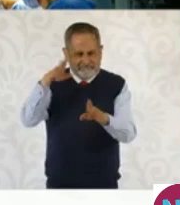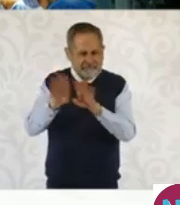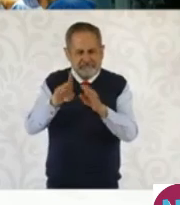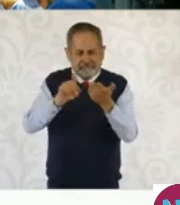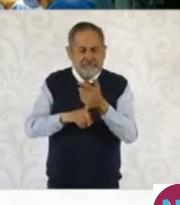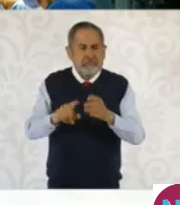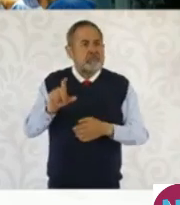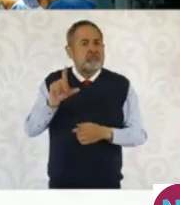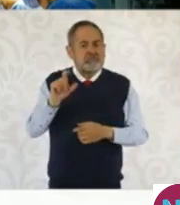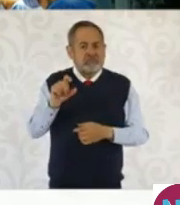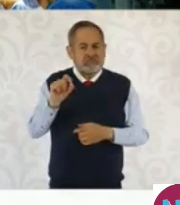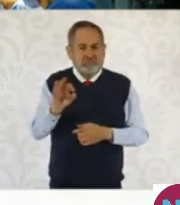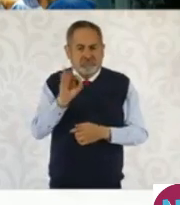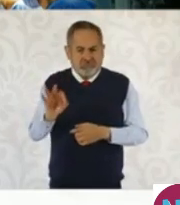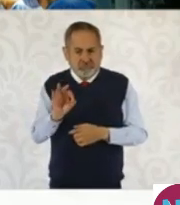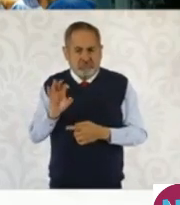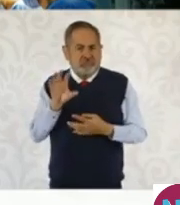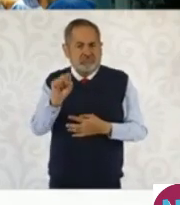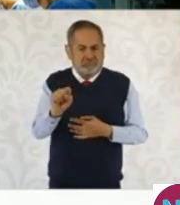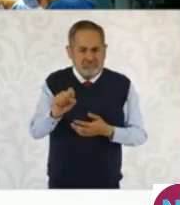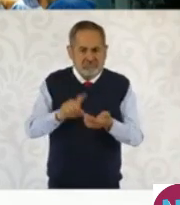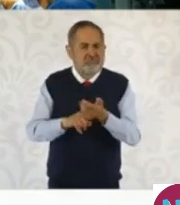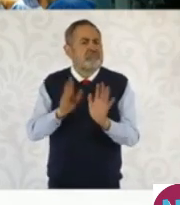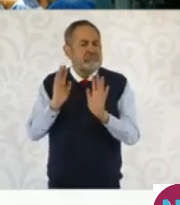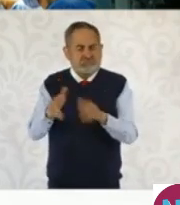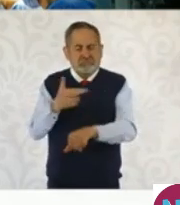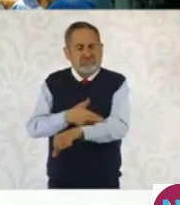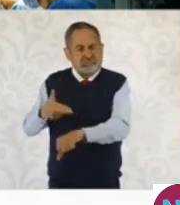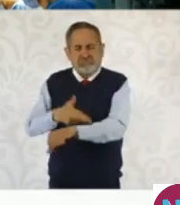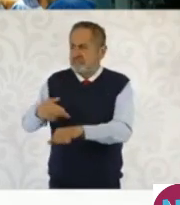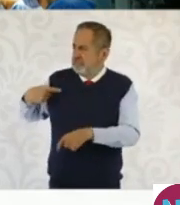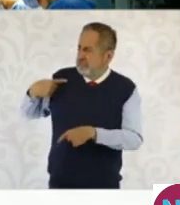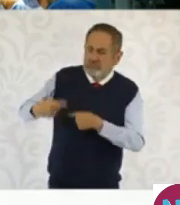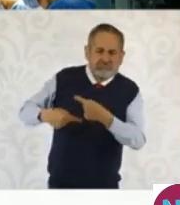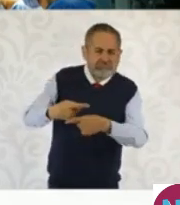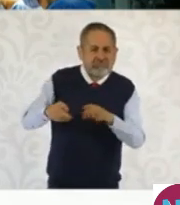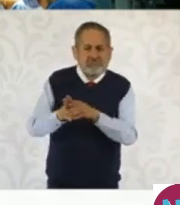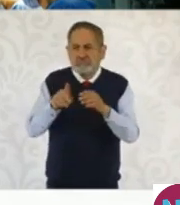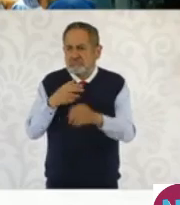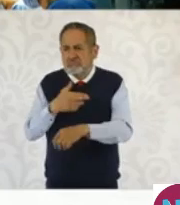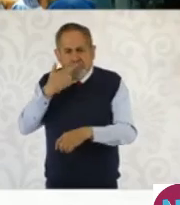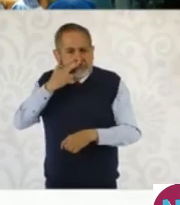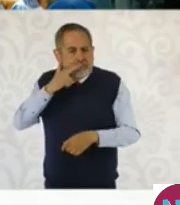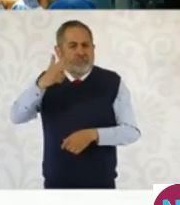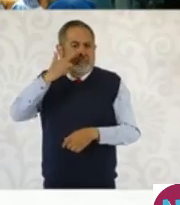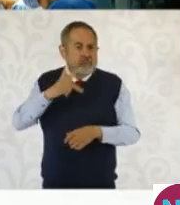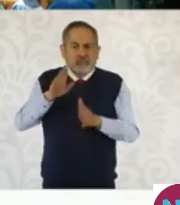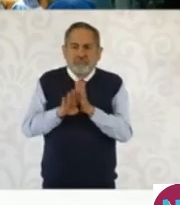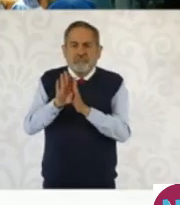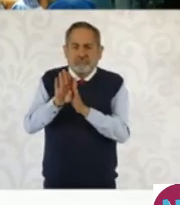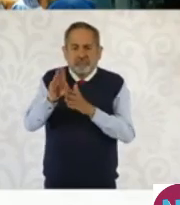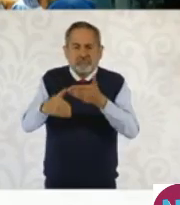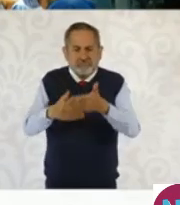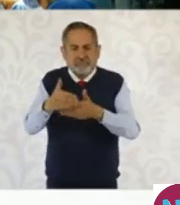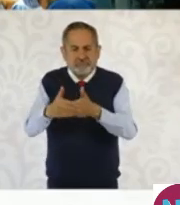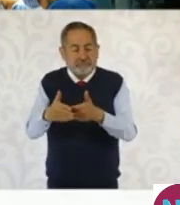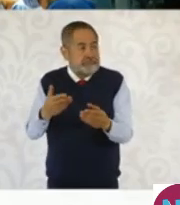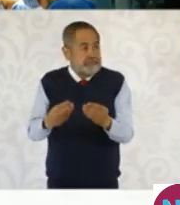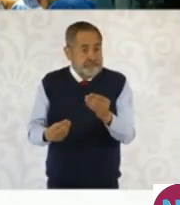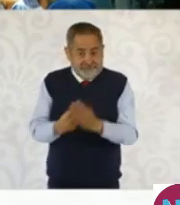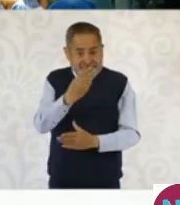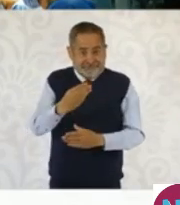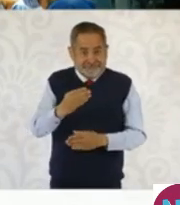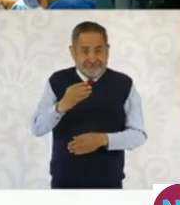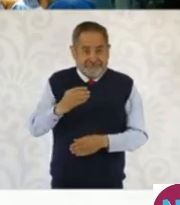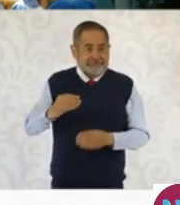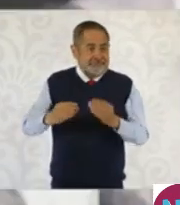representan un 20% al menos de la productividad histórica que tenían los servicios de salud antes de la llegada del